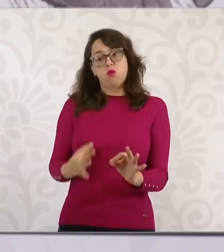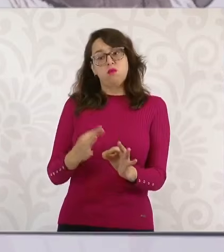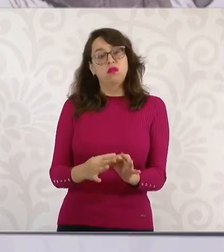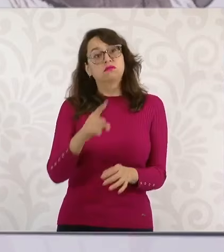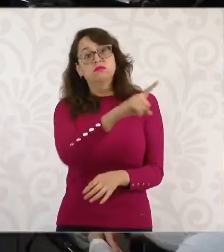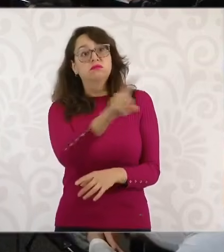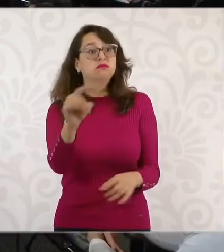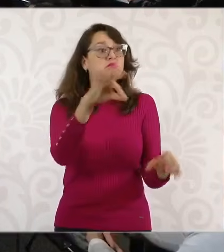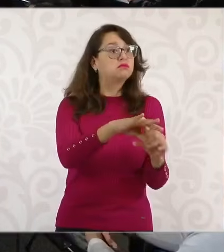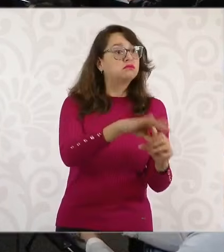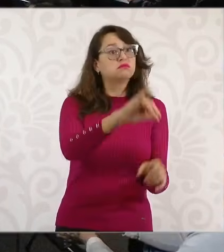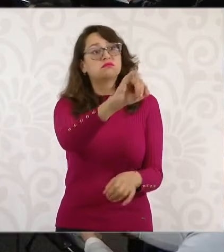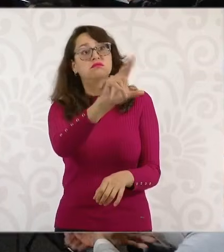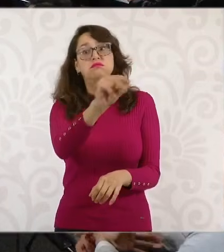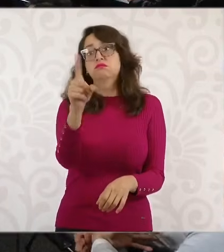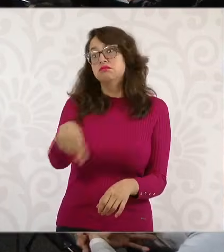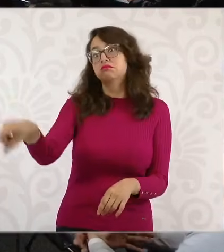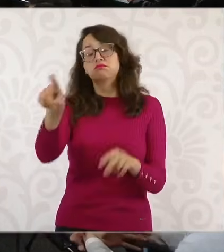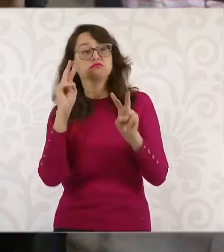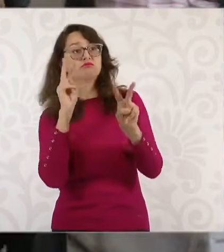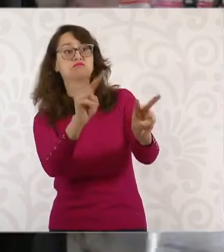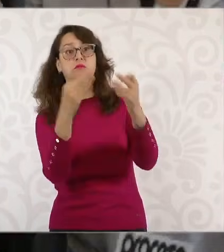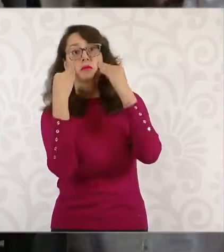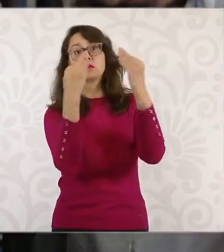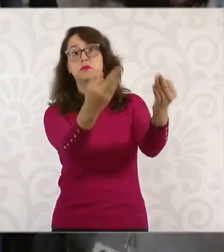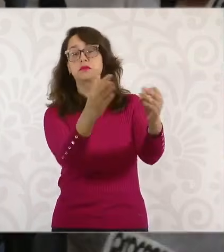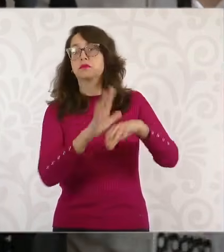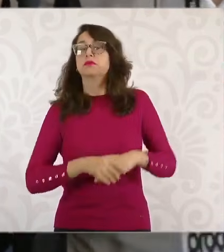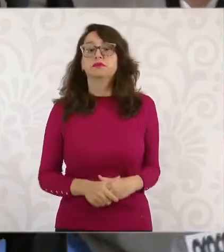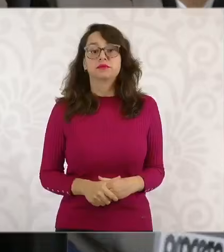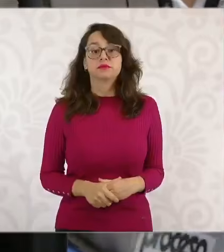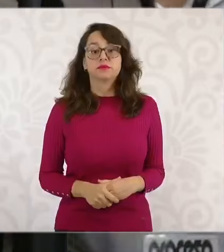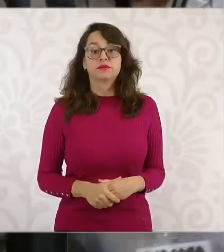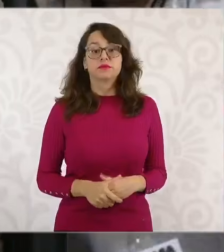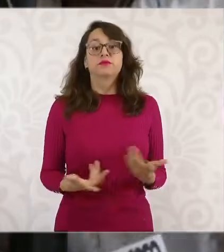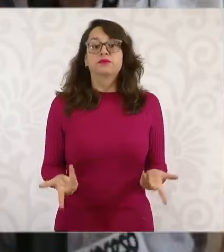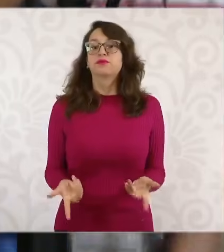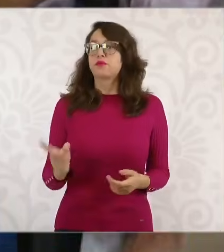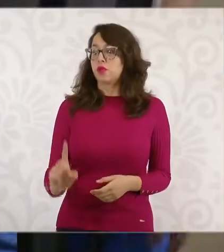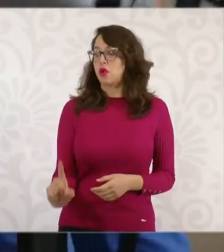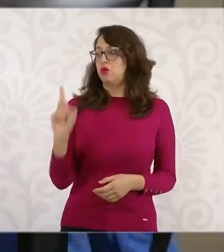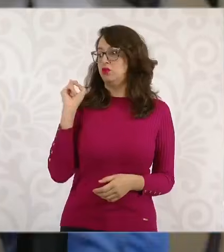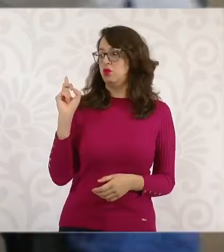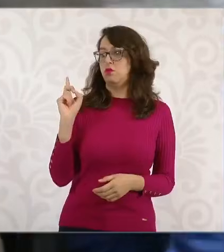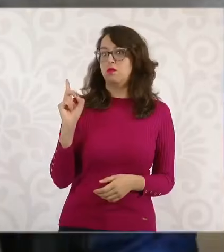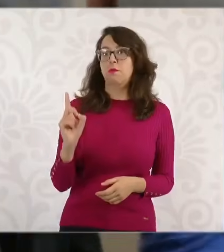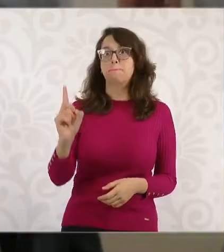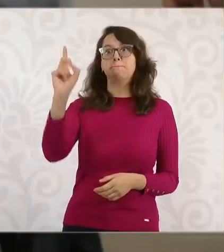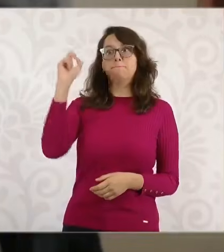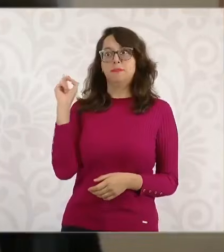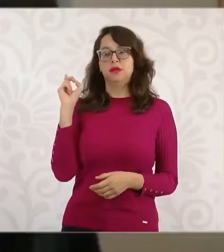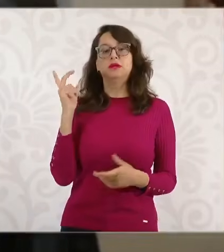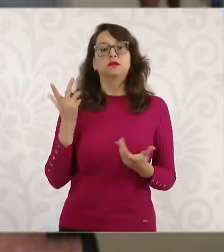pidiendo. Y por último, el domingo pasado se vivió momentos complejos en el país, pero a lo